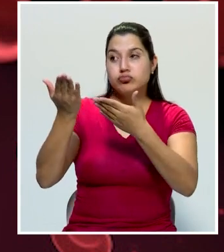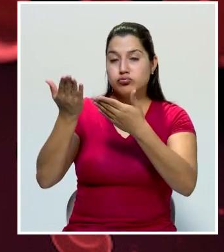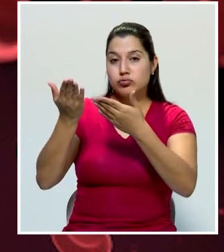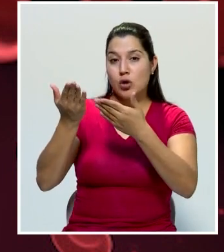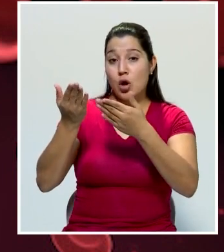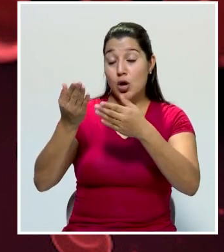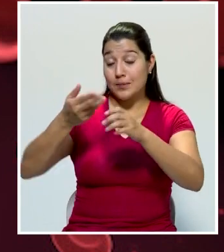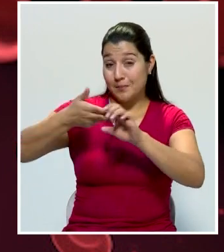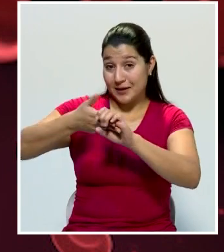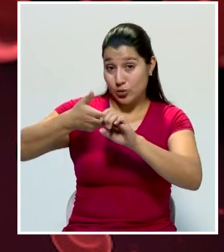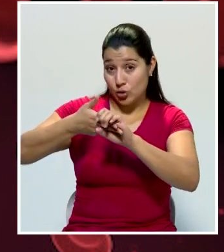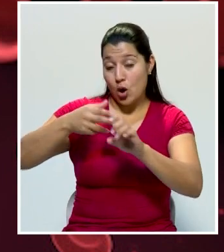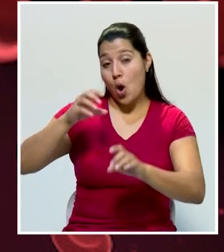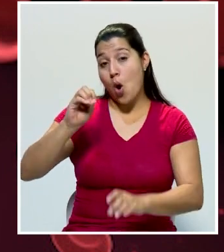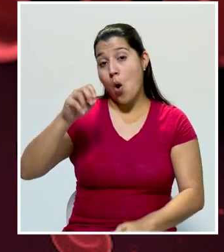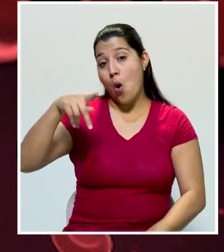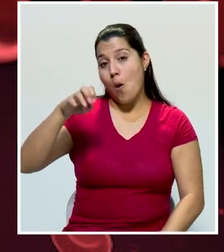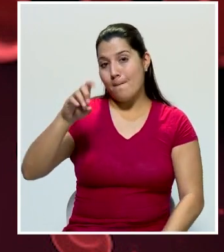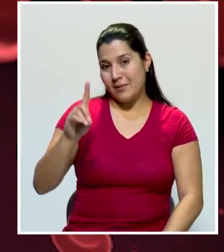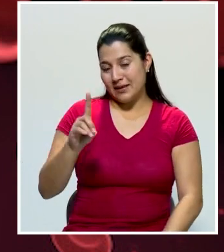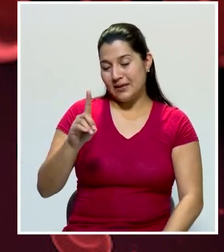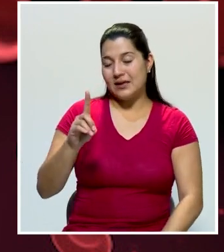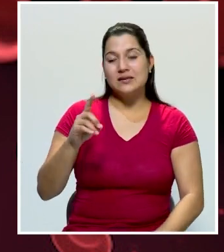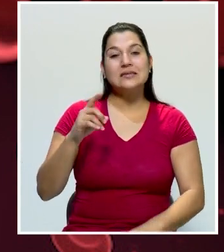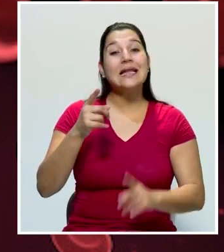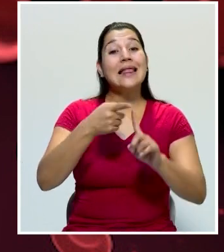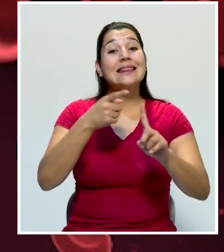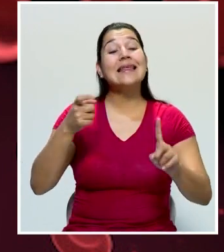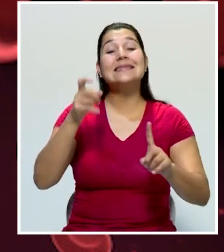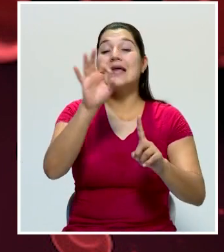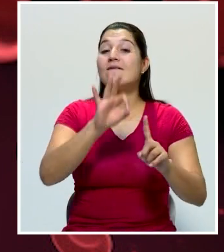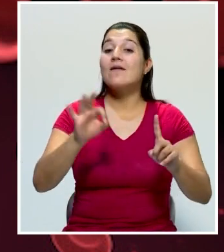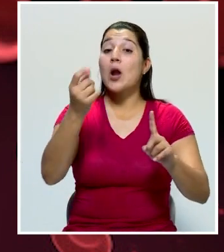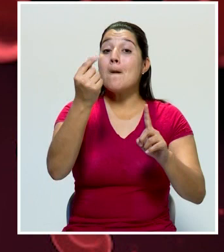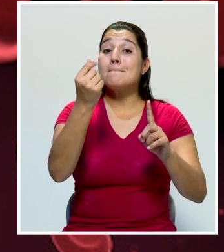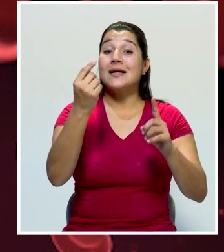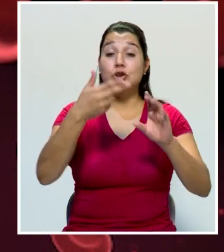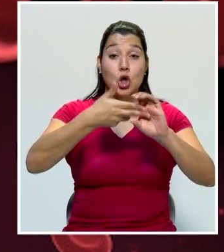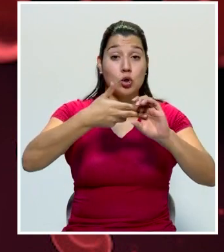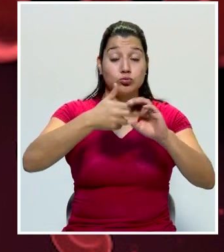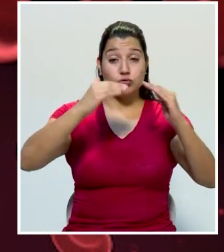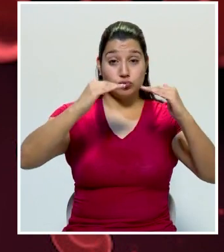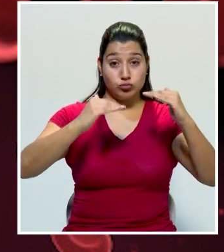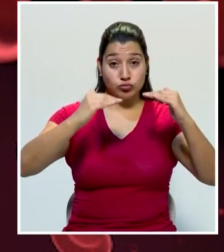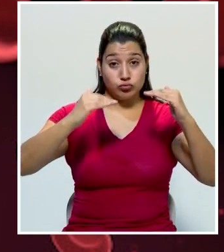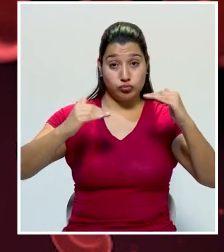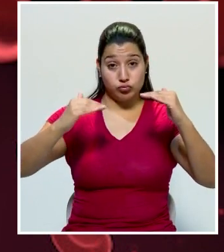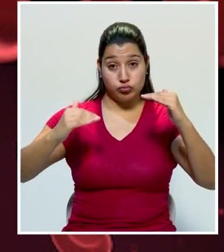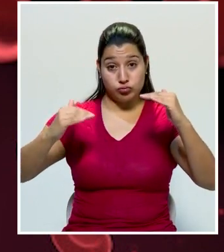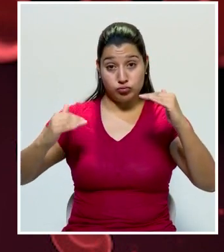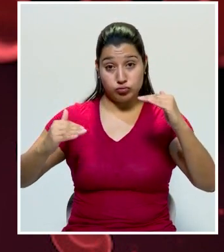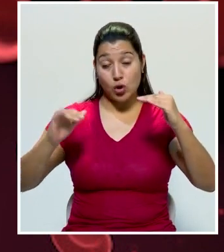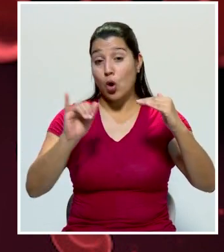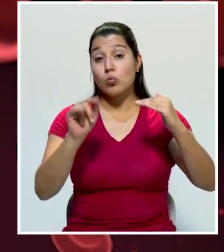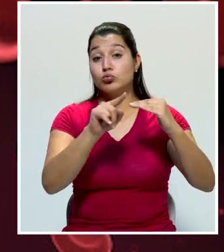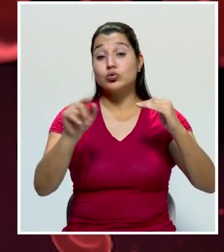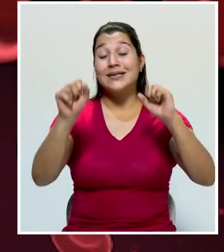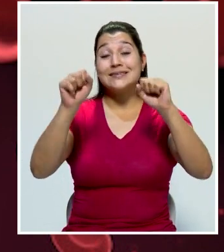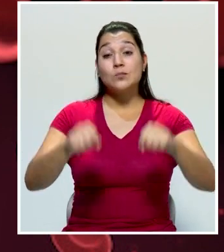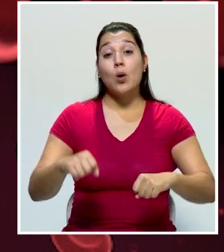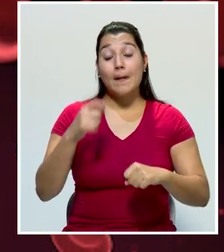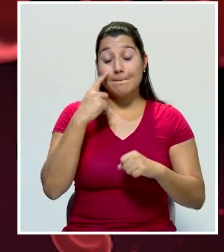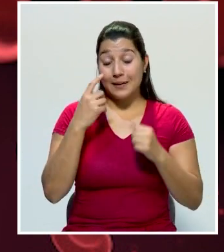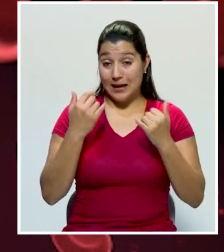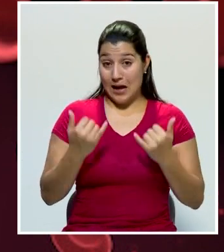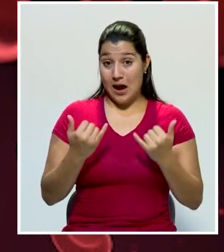ha sido con tendencia a la baja desde el mes de febrero, como se observa porcentualmente en cada uno de los